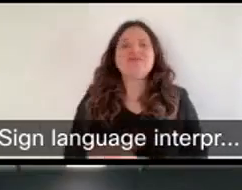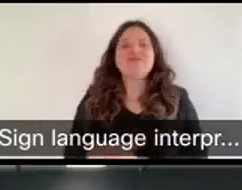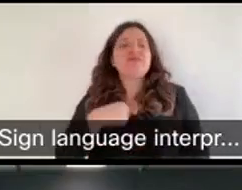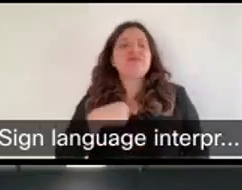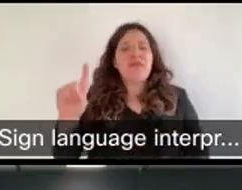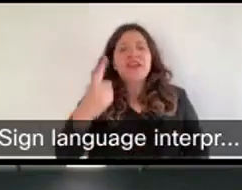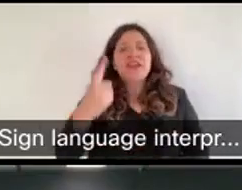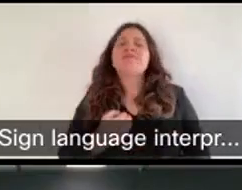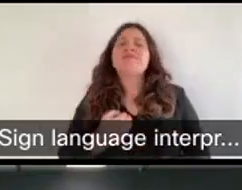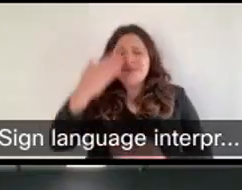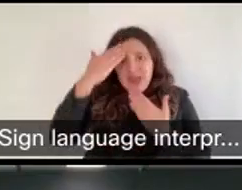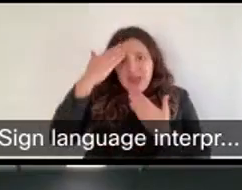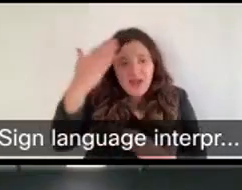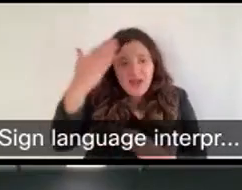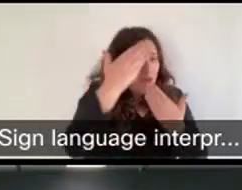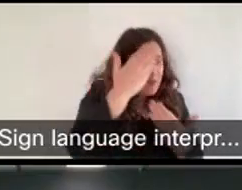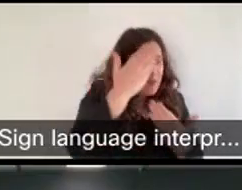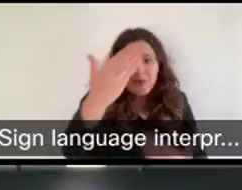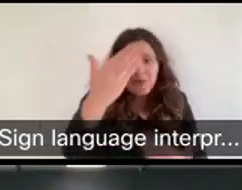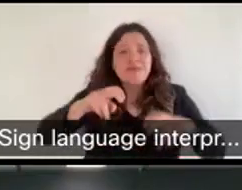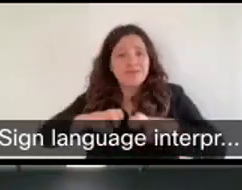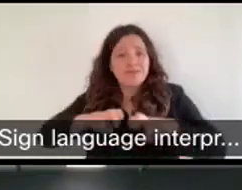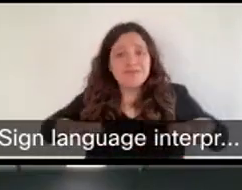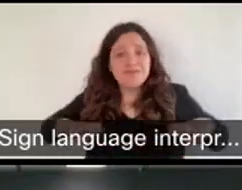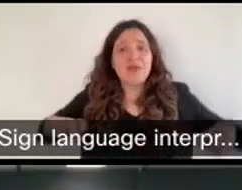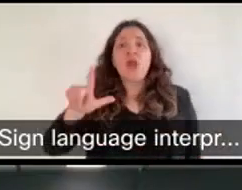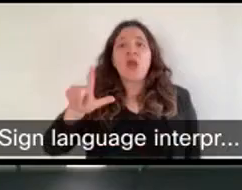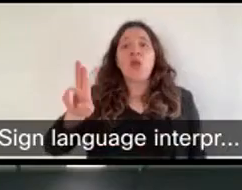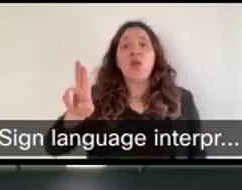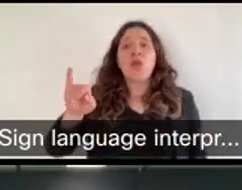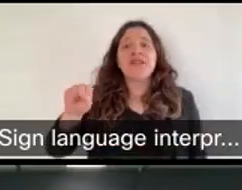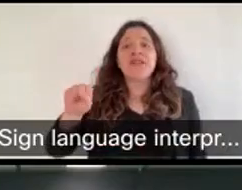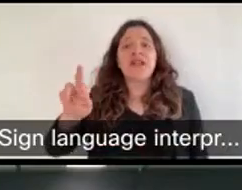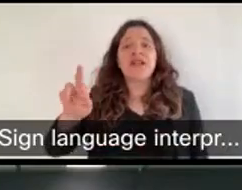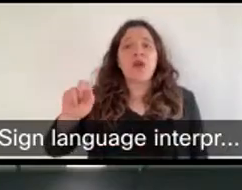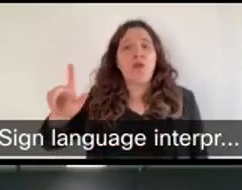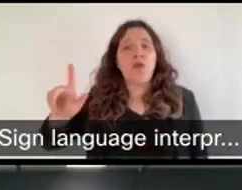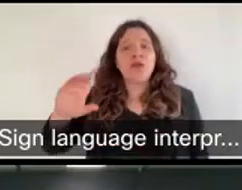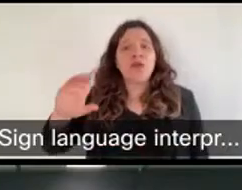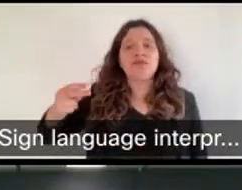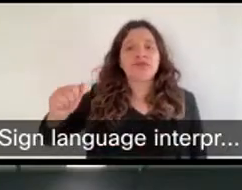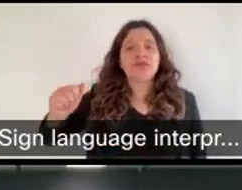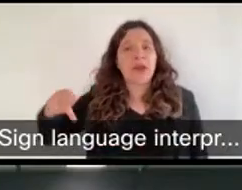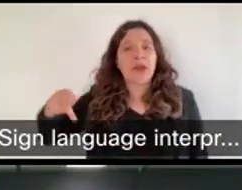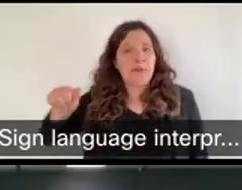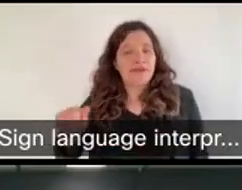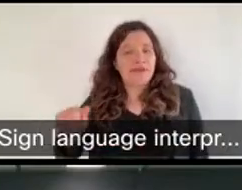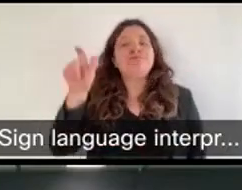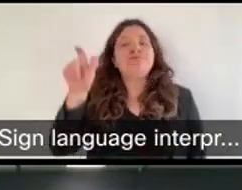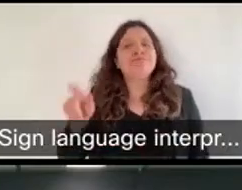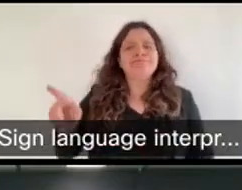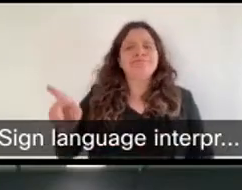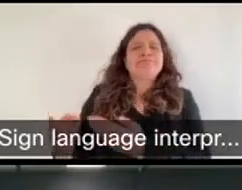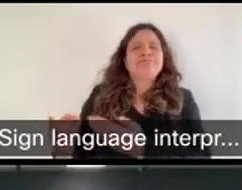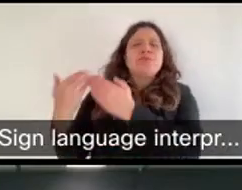nuestras y nuestros distinguidos panelistas, a Luis Raúl Chapa, titular de la División de Salud Reproductiva en